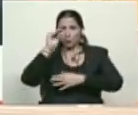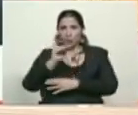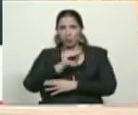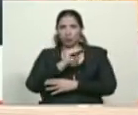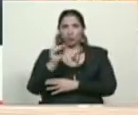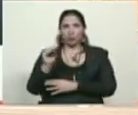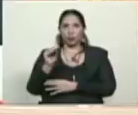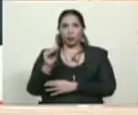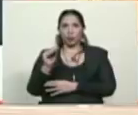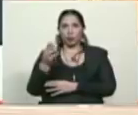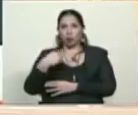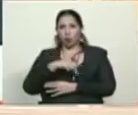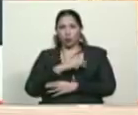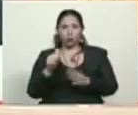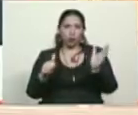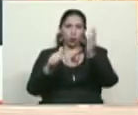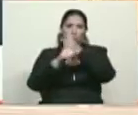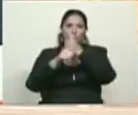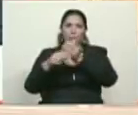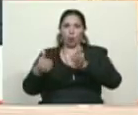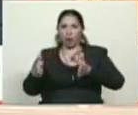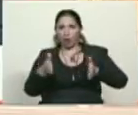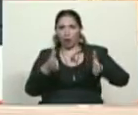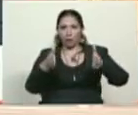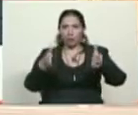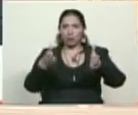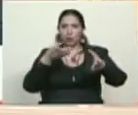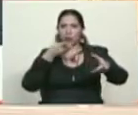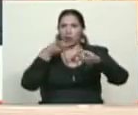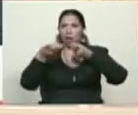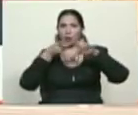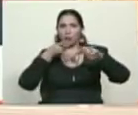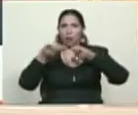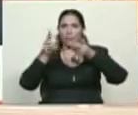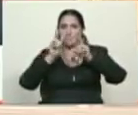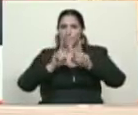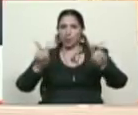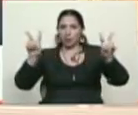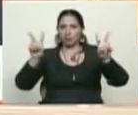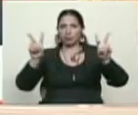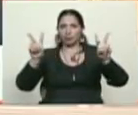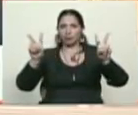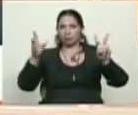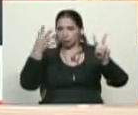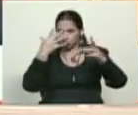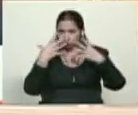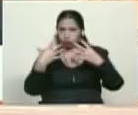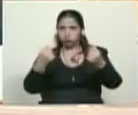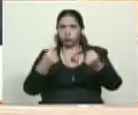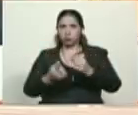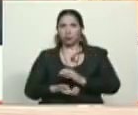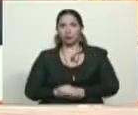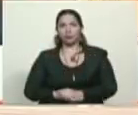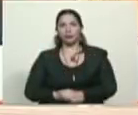que encontremos el camino del diálogo, de la paz, del entendimiento.